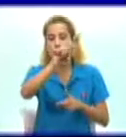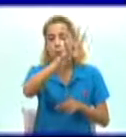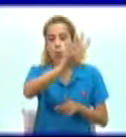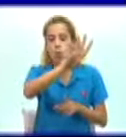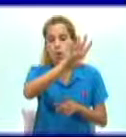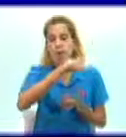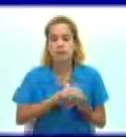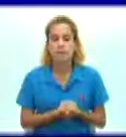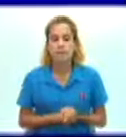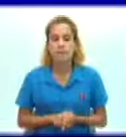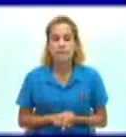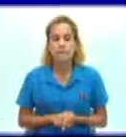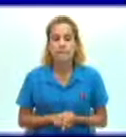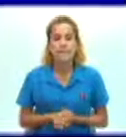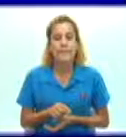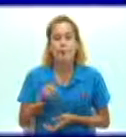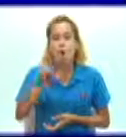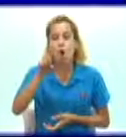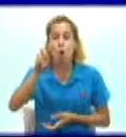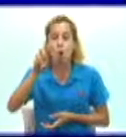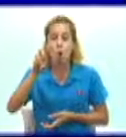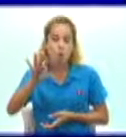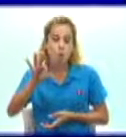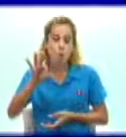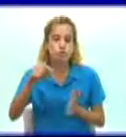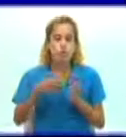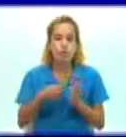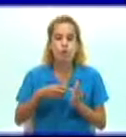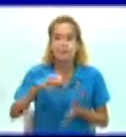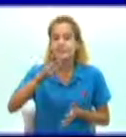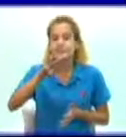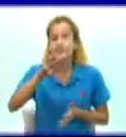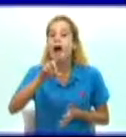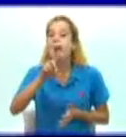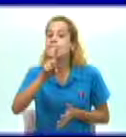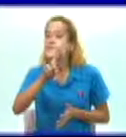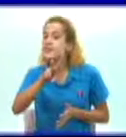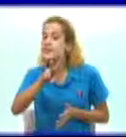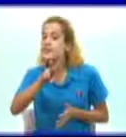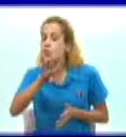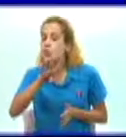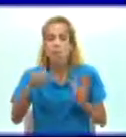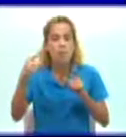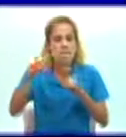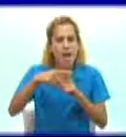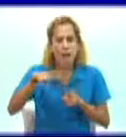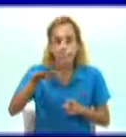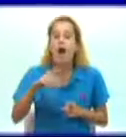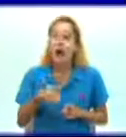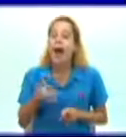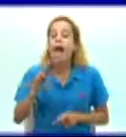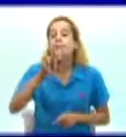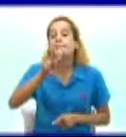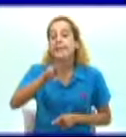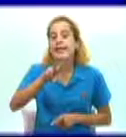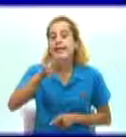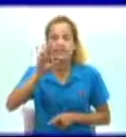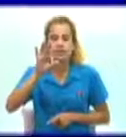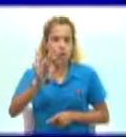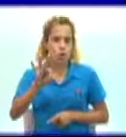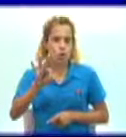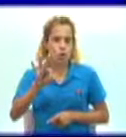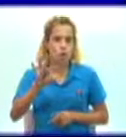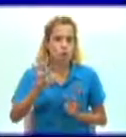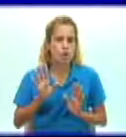por 3 es 24 y 4, 28. Y coloco el 0. ¿Qué pasa? Que aquí tengo entre los factores una expresión decimal que